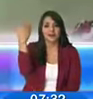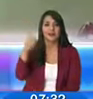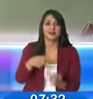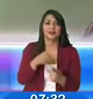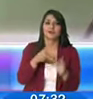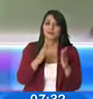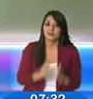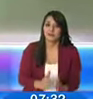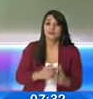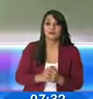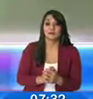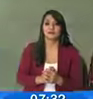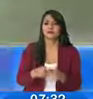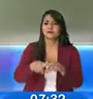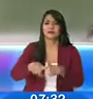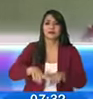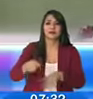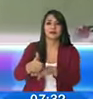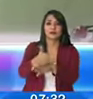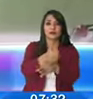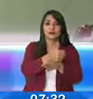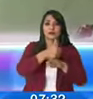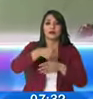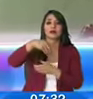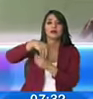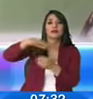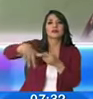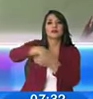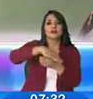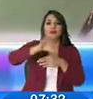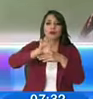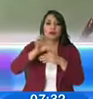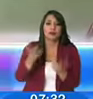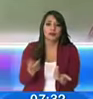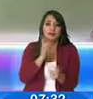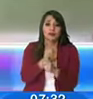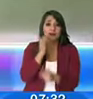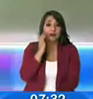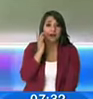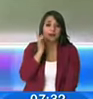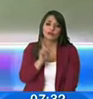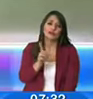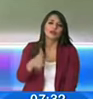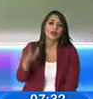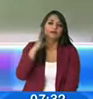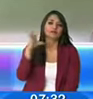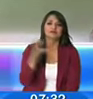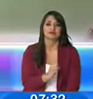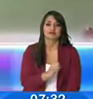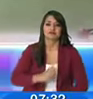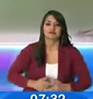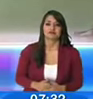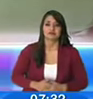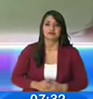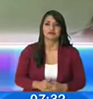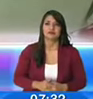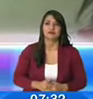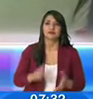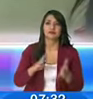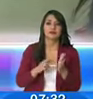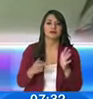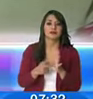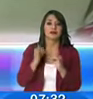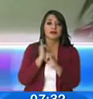elegir cientos de autoridades locales en nuestro país. Así que sí, esto lo que genera es una vez más el debilitamiento